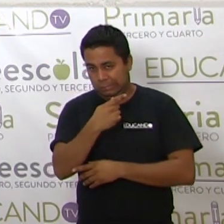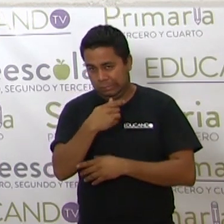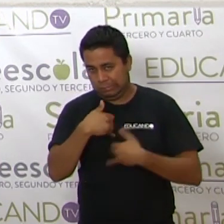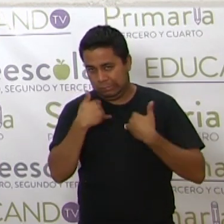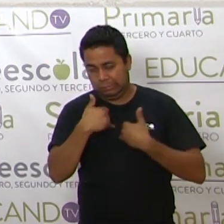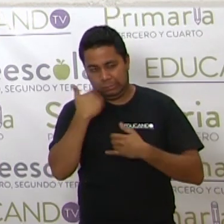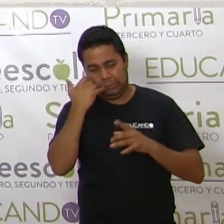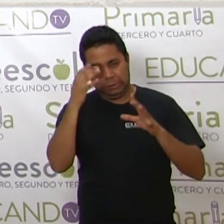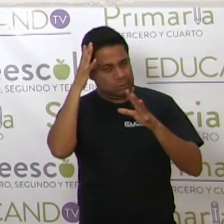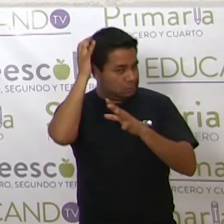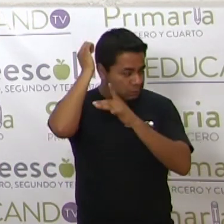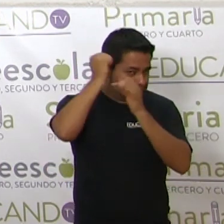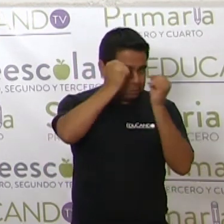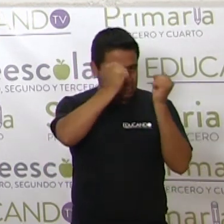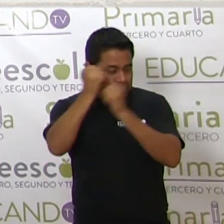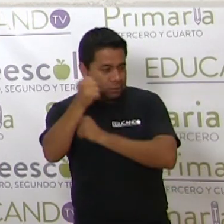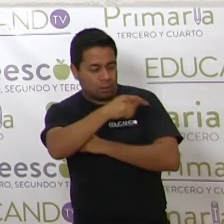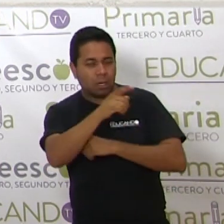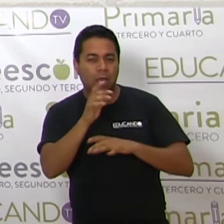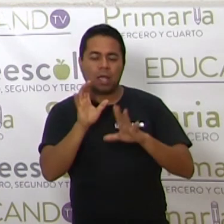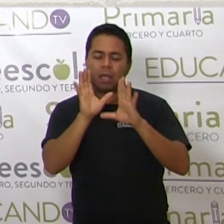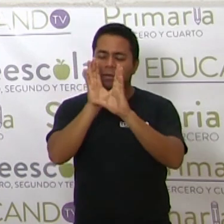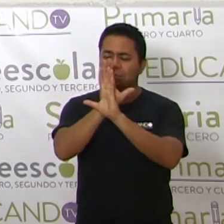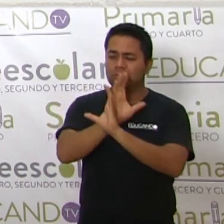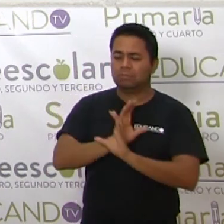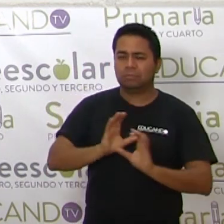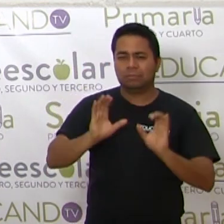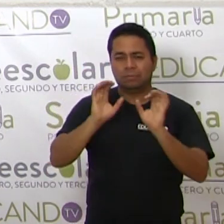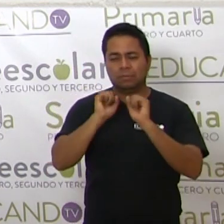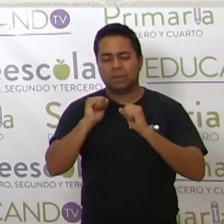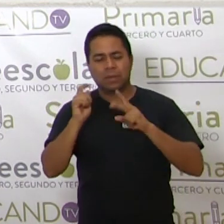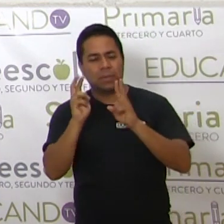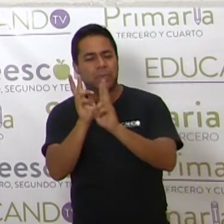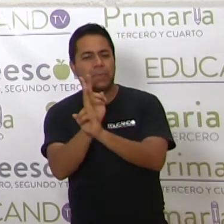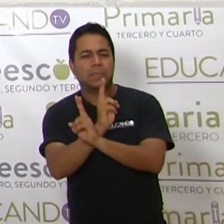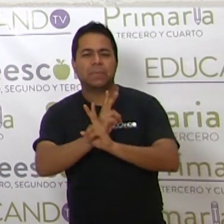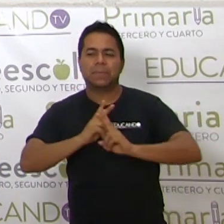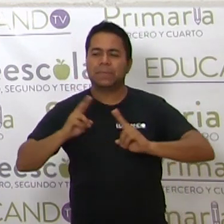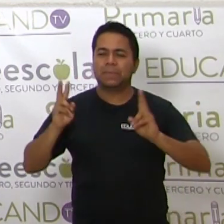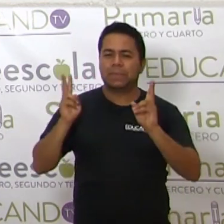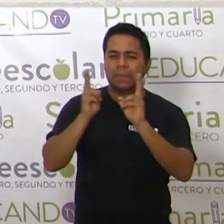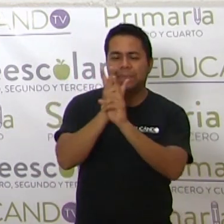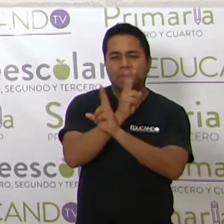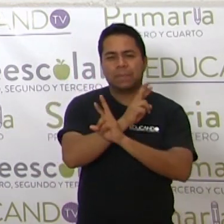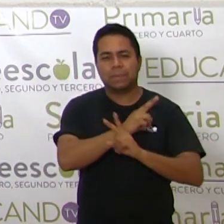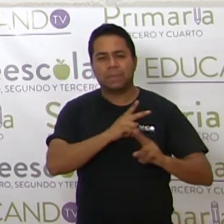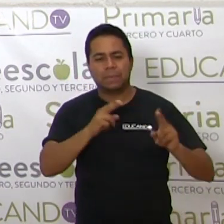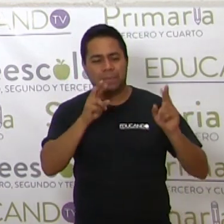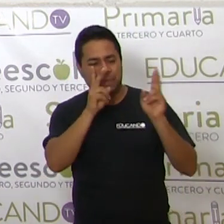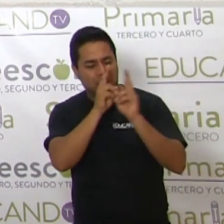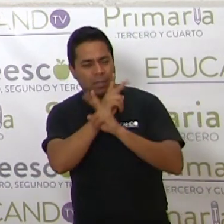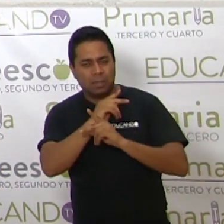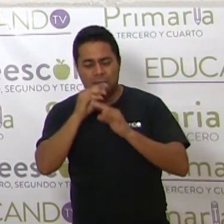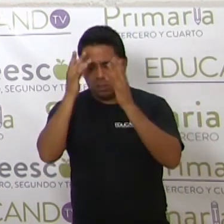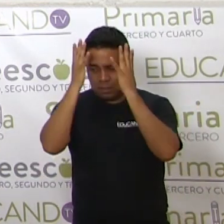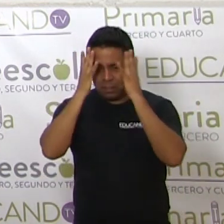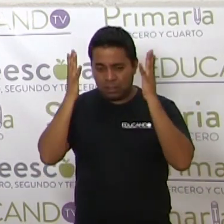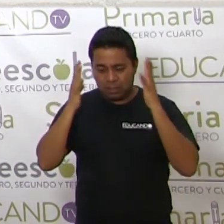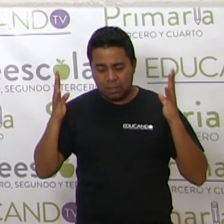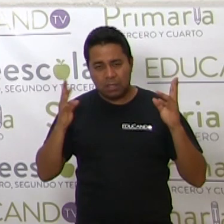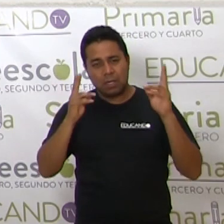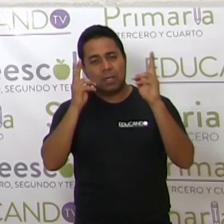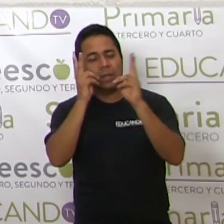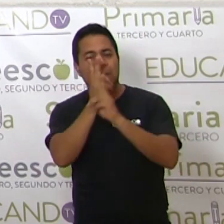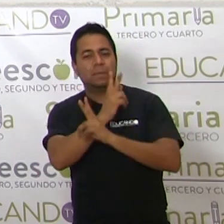ella se ponía a cantar sopla sopla vientecillo arranque el gorro a coralillo sopla que te